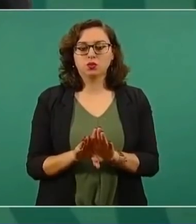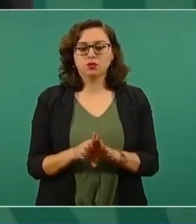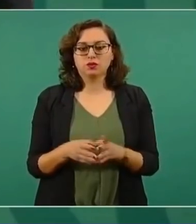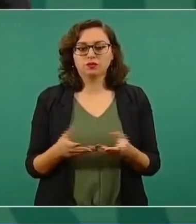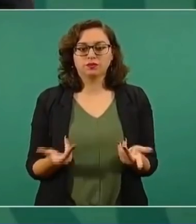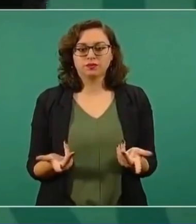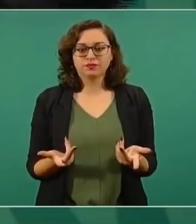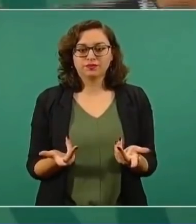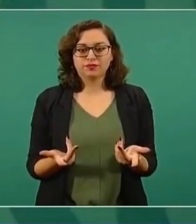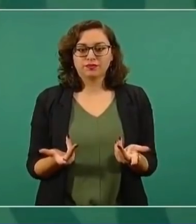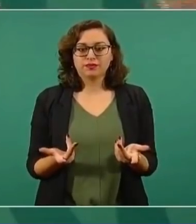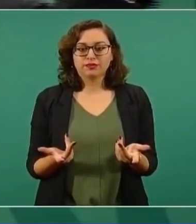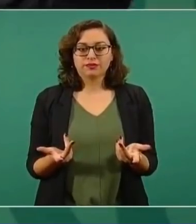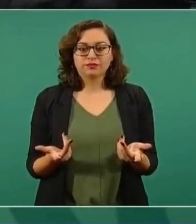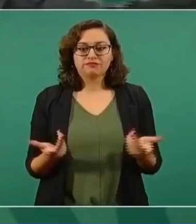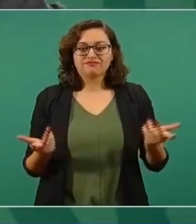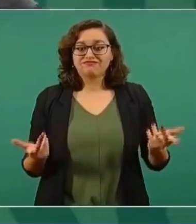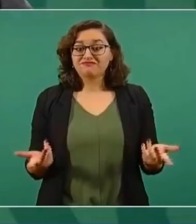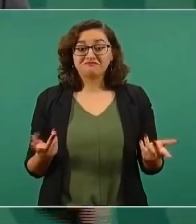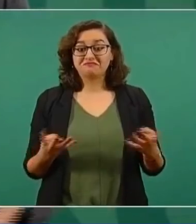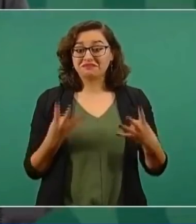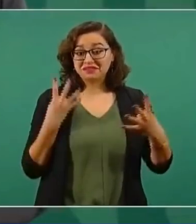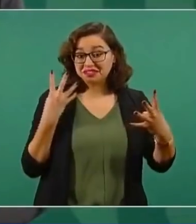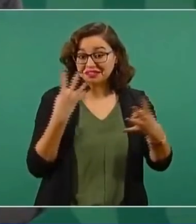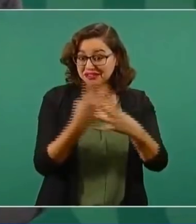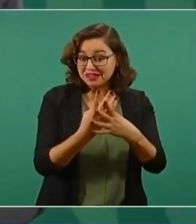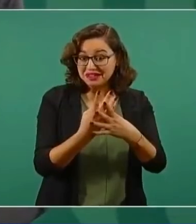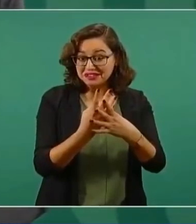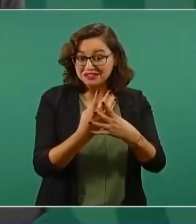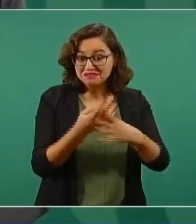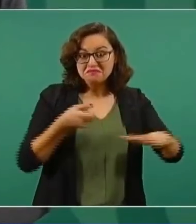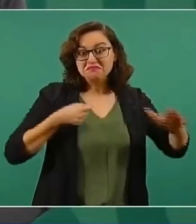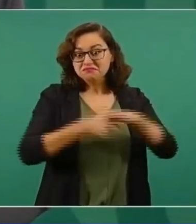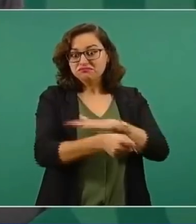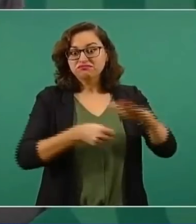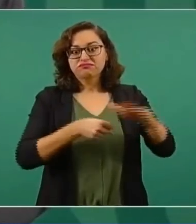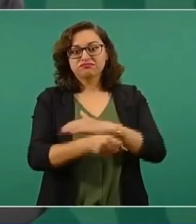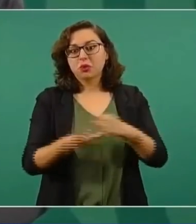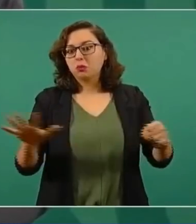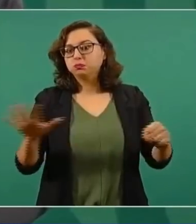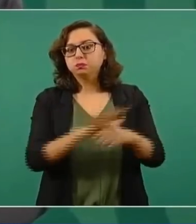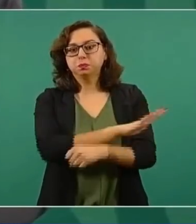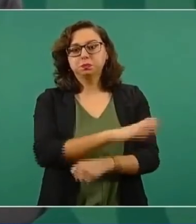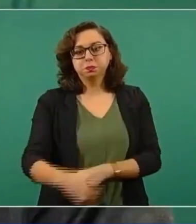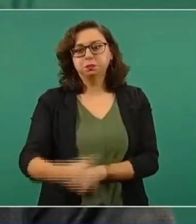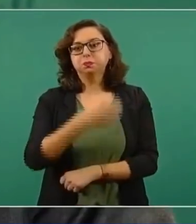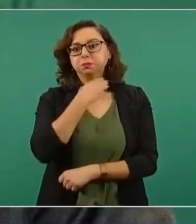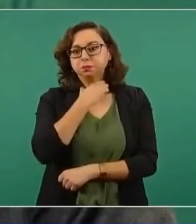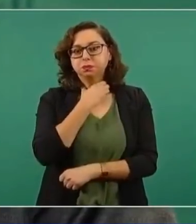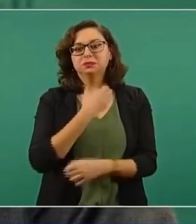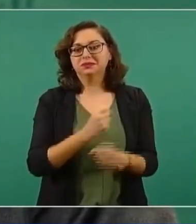Porque no alcanzarían las cárceles, los juzgados.